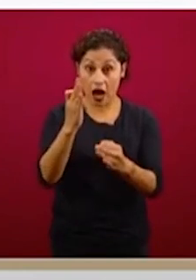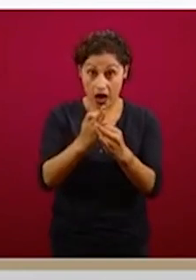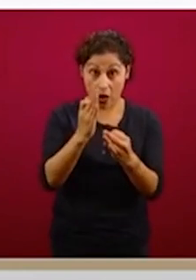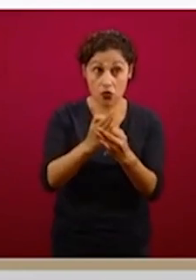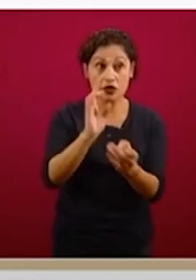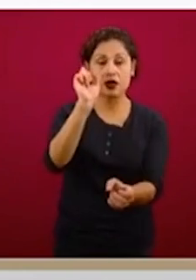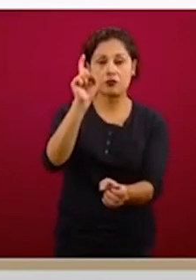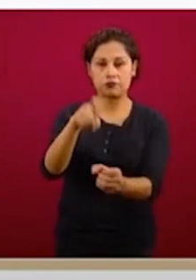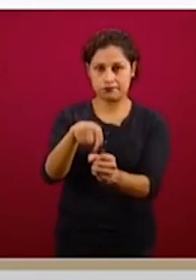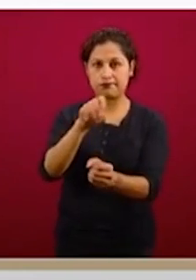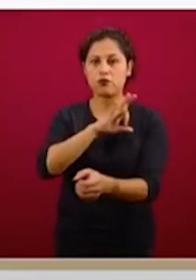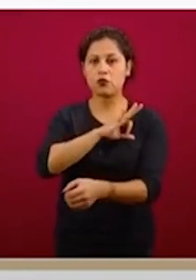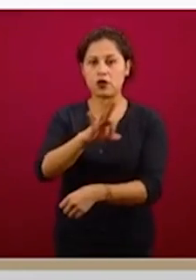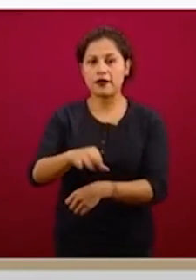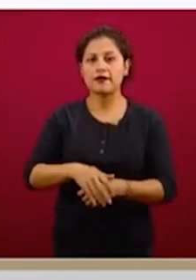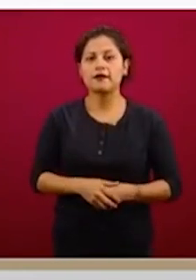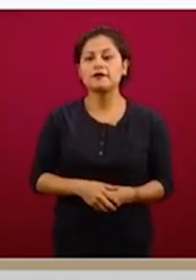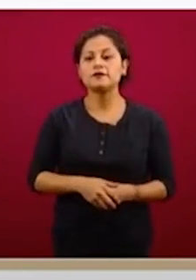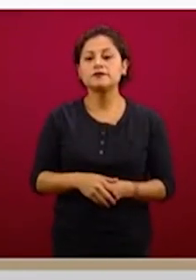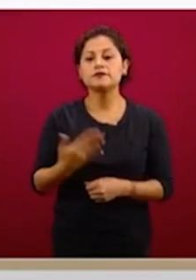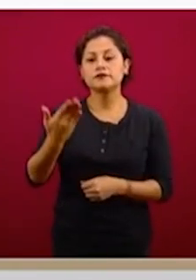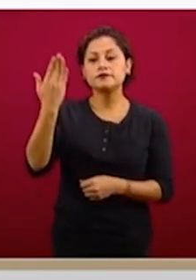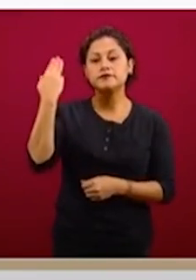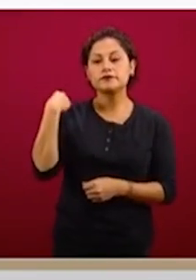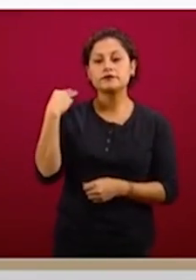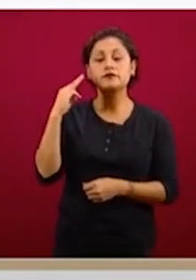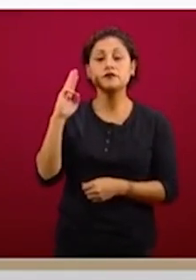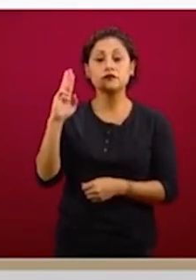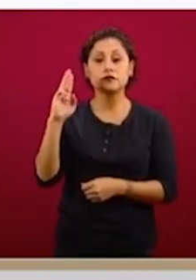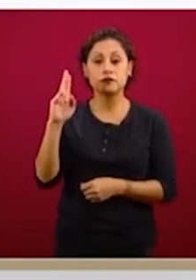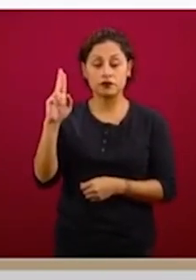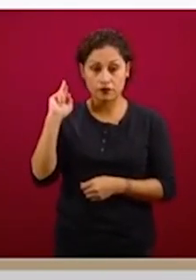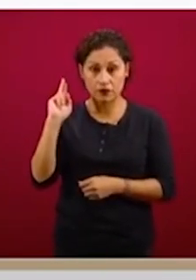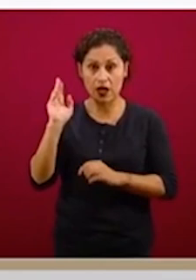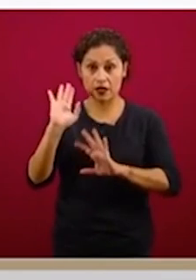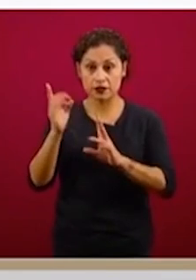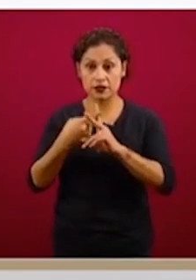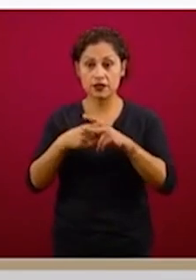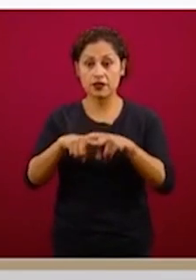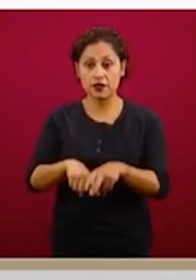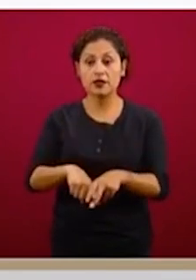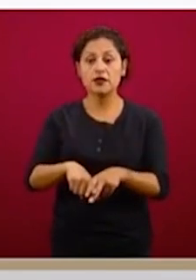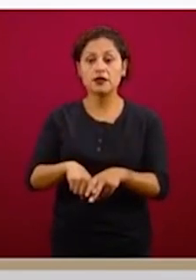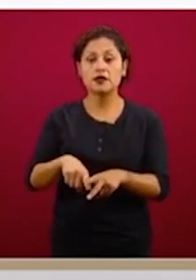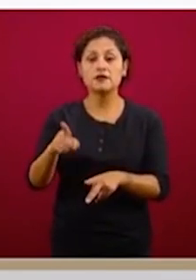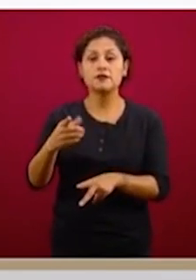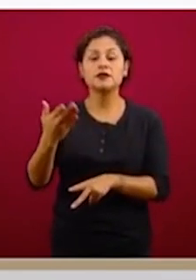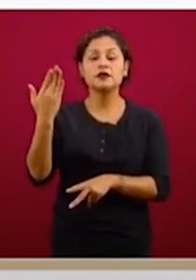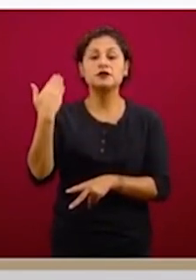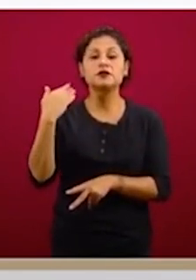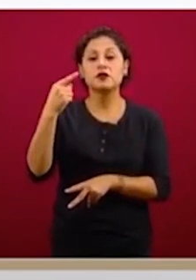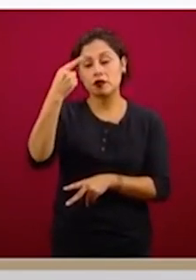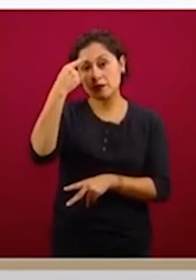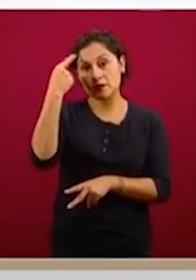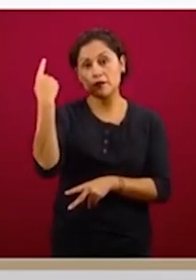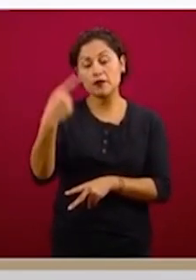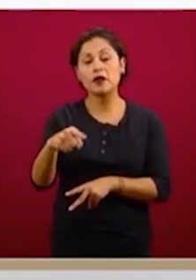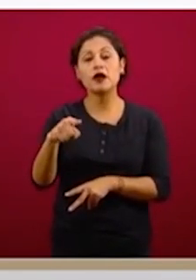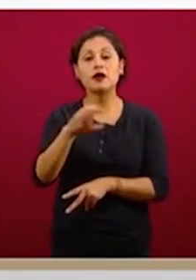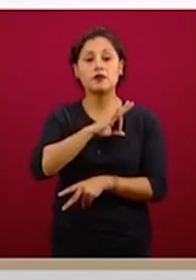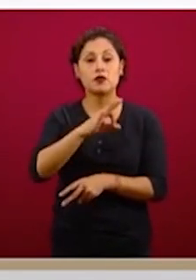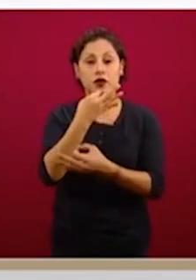martes pasado y el 30 de abril se cerrará el registro del primer grupo de personas que se registren. Y evidentemente